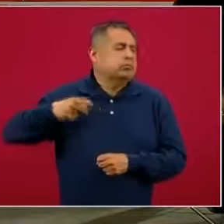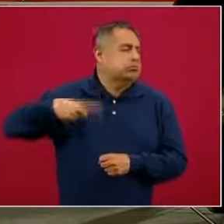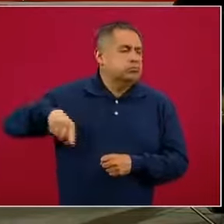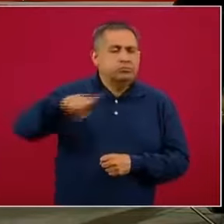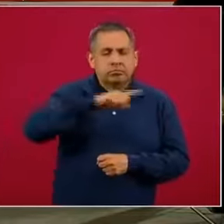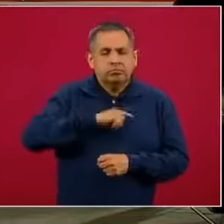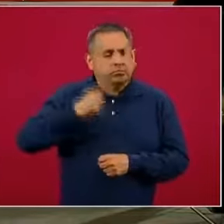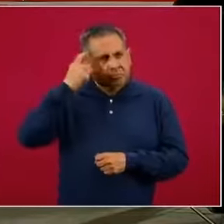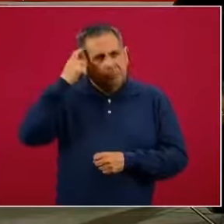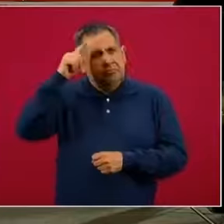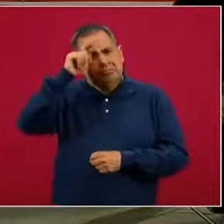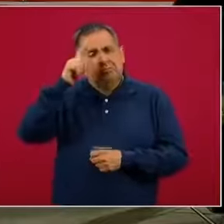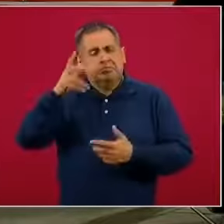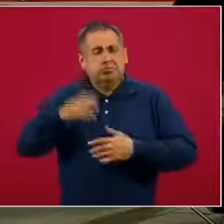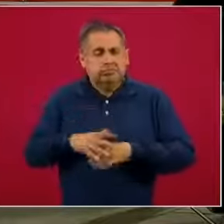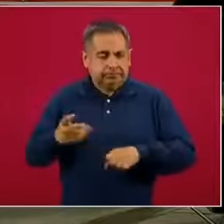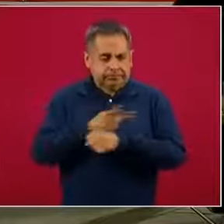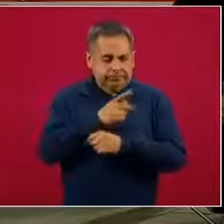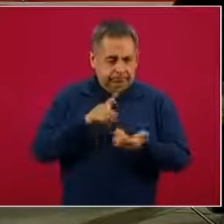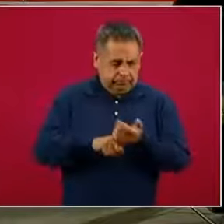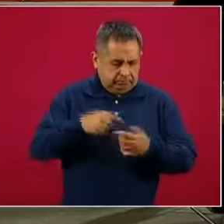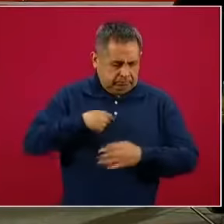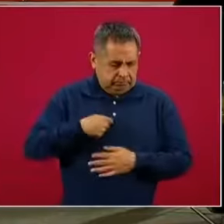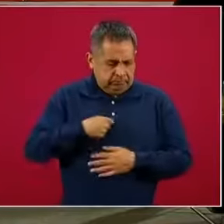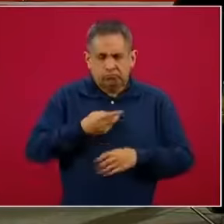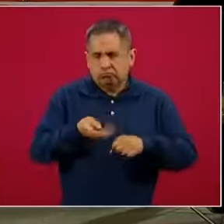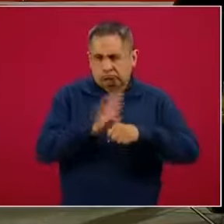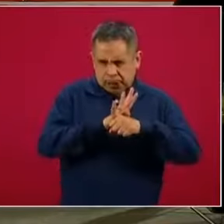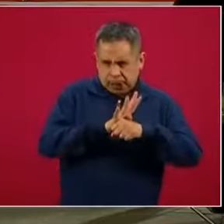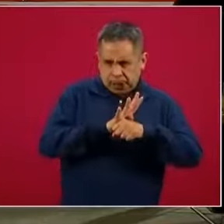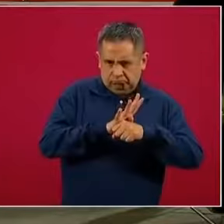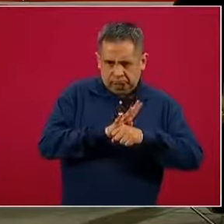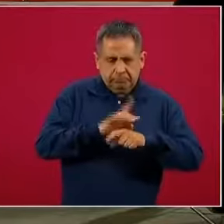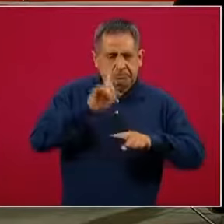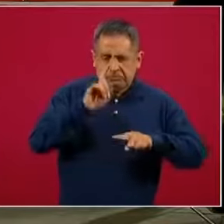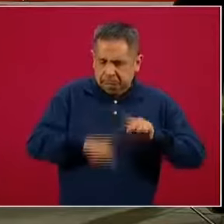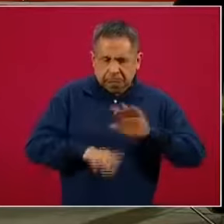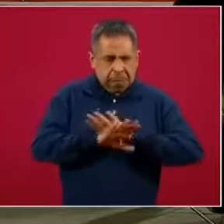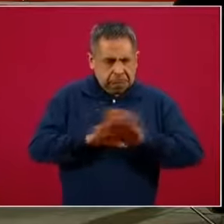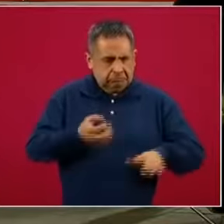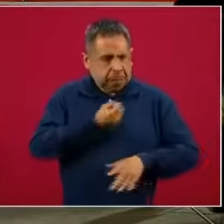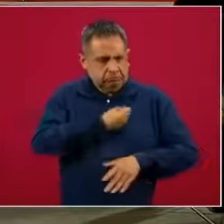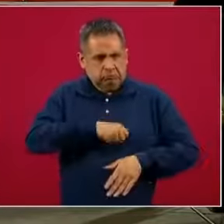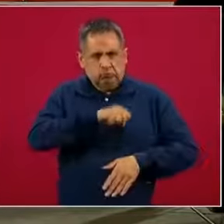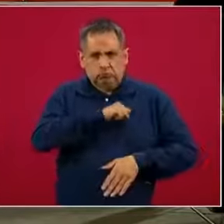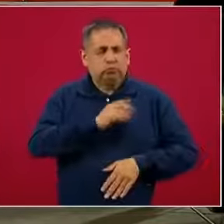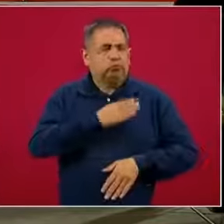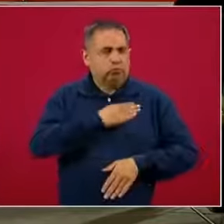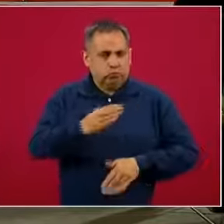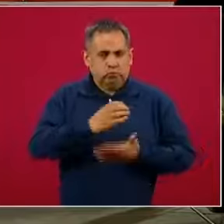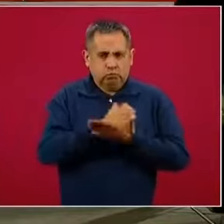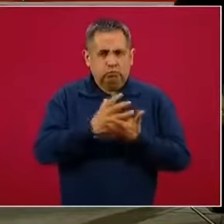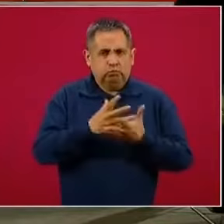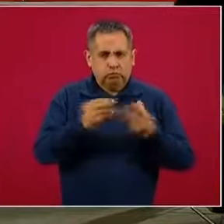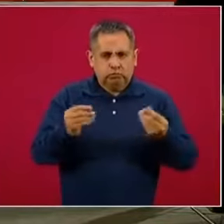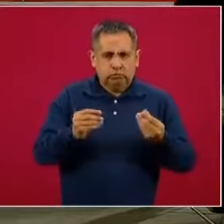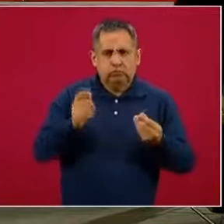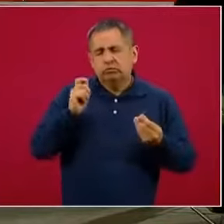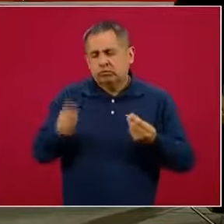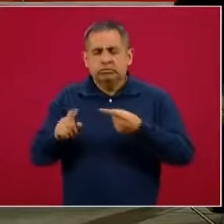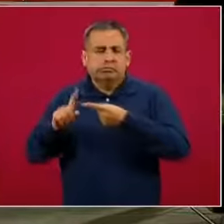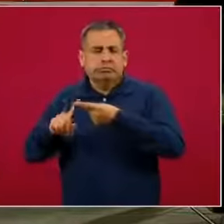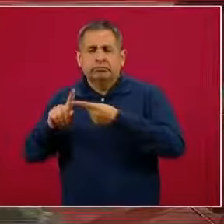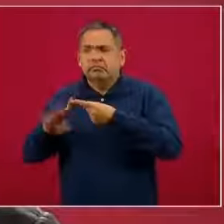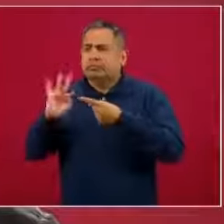y ciudadanos. ¿Qué pasa si tuve COVID? Pertenezco a los grupos de riesgo, pensemos primero en este